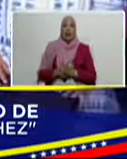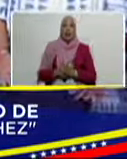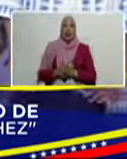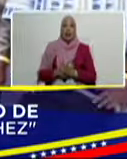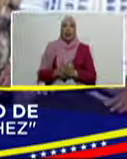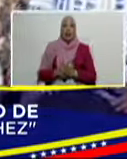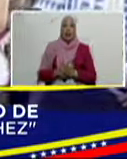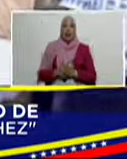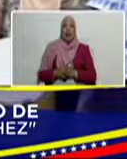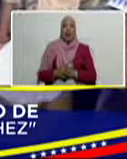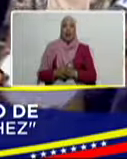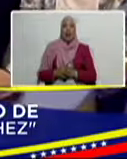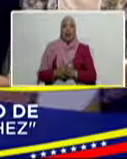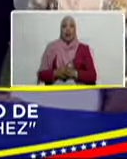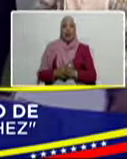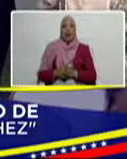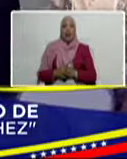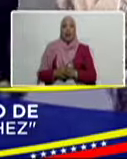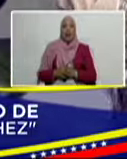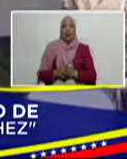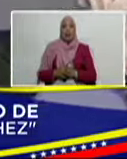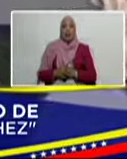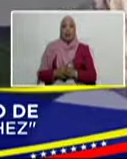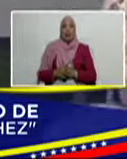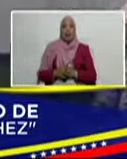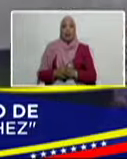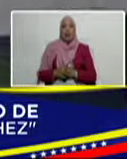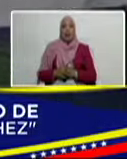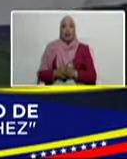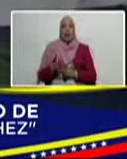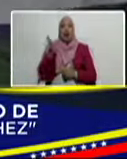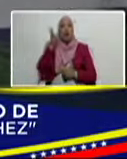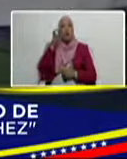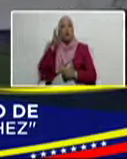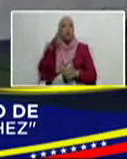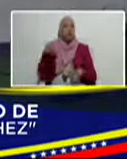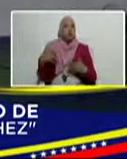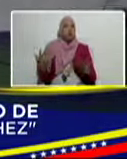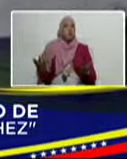¿Cómo suena la macuaya? Vamos a ver cómo suena la macuaya.